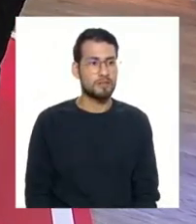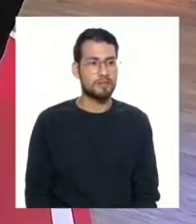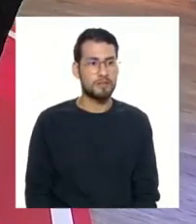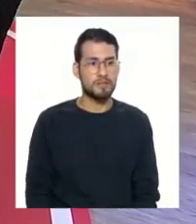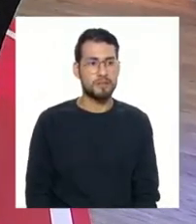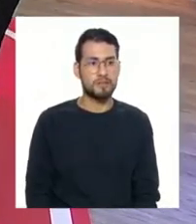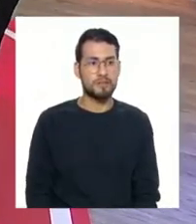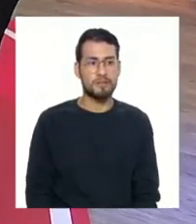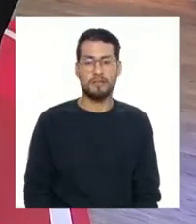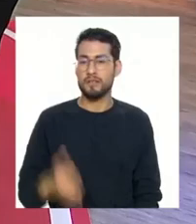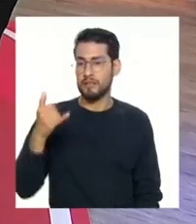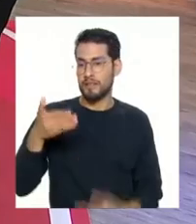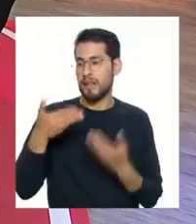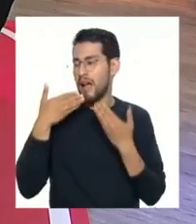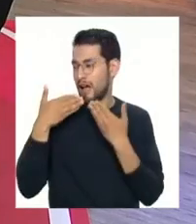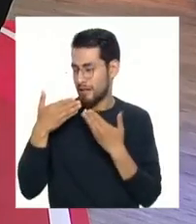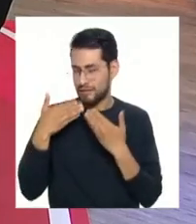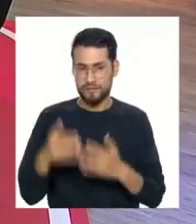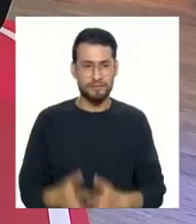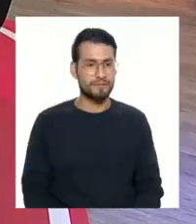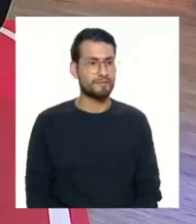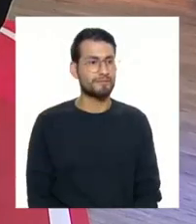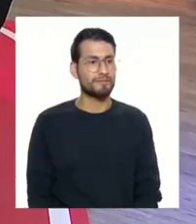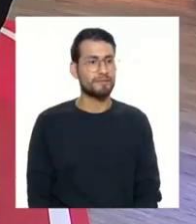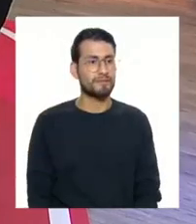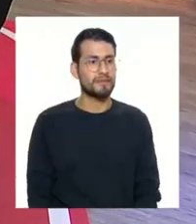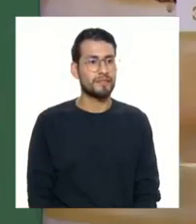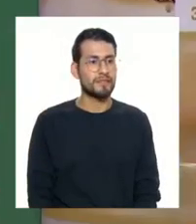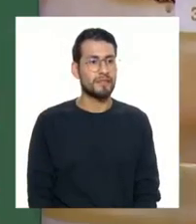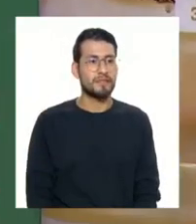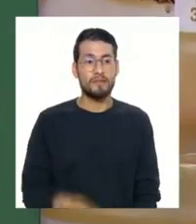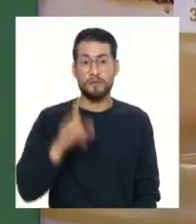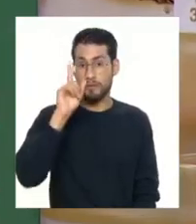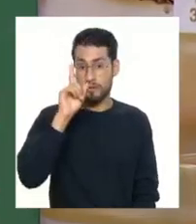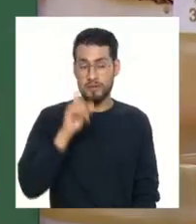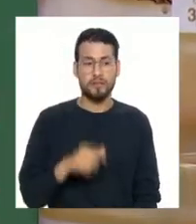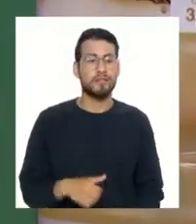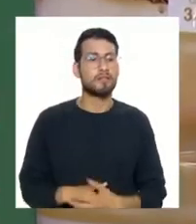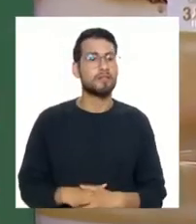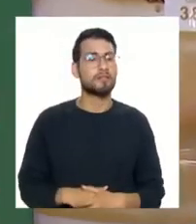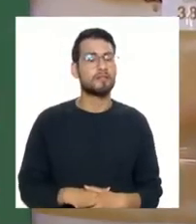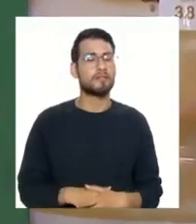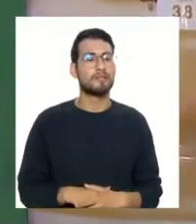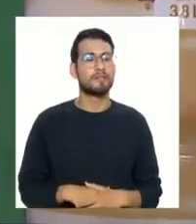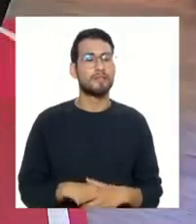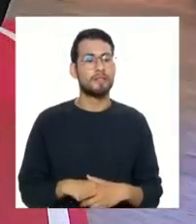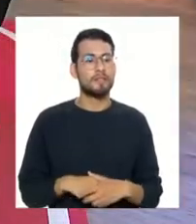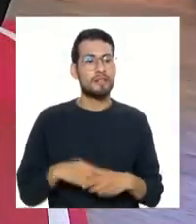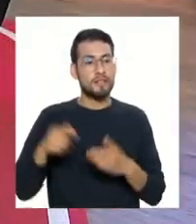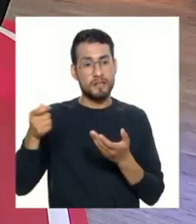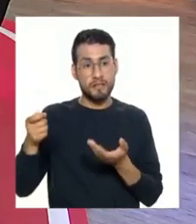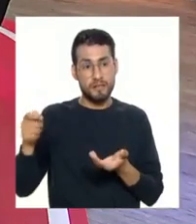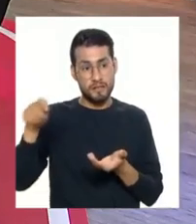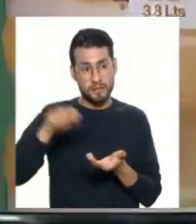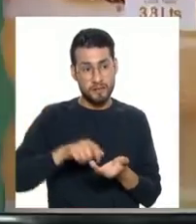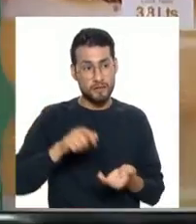Ahí está. Aquí está. Muchas gracias. Entonces, aplicamos una.